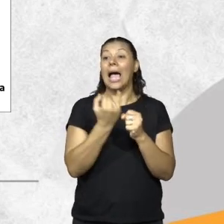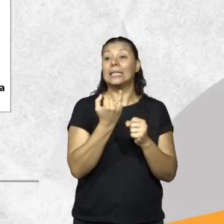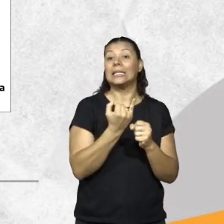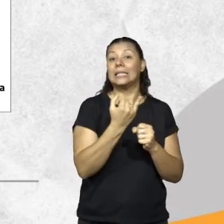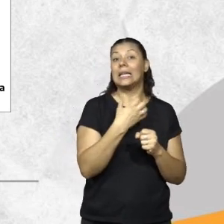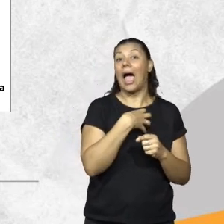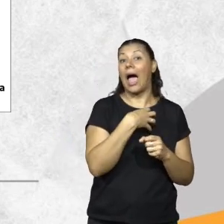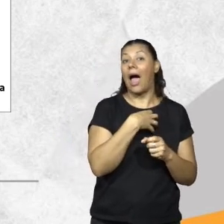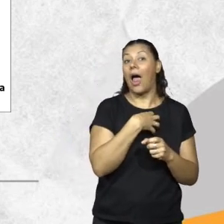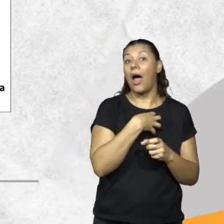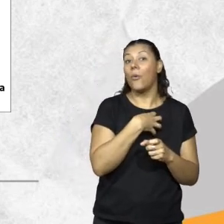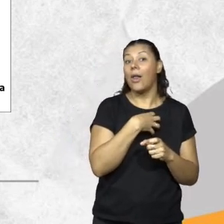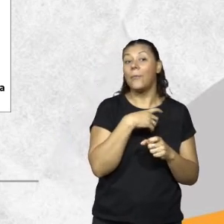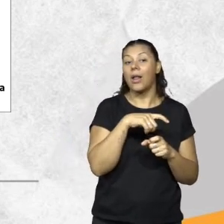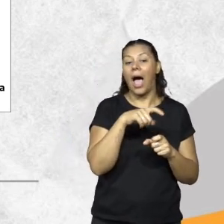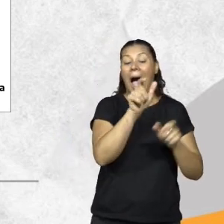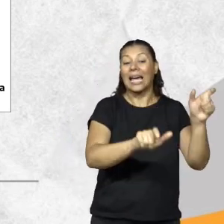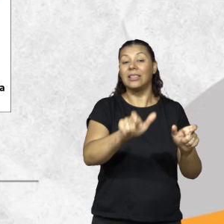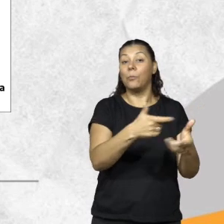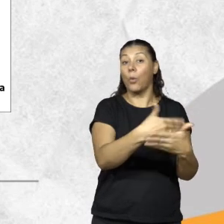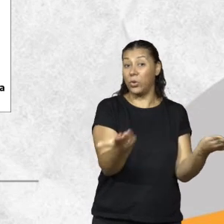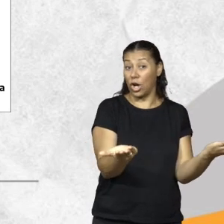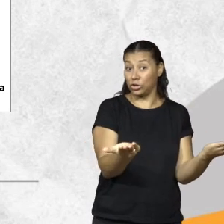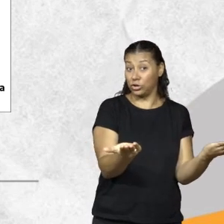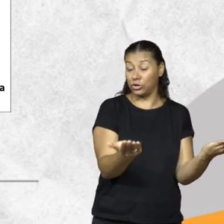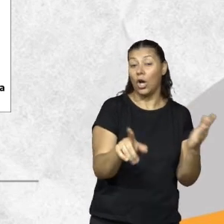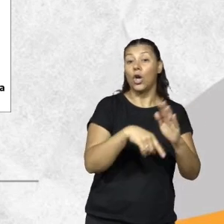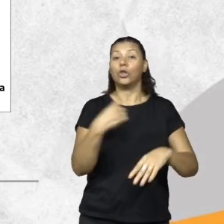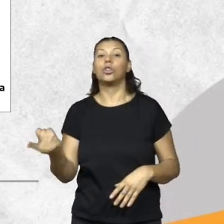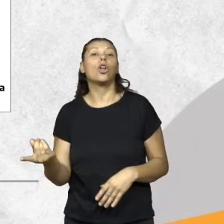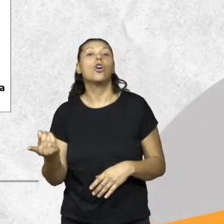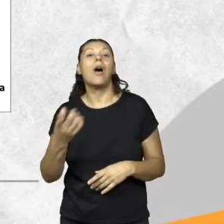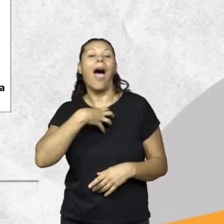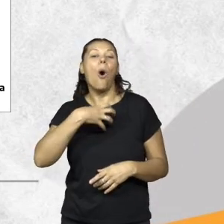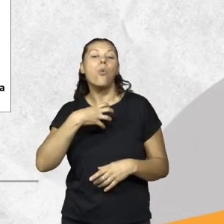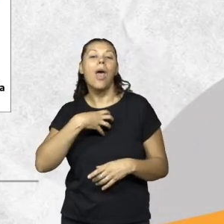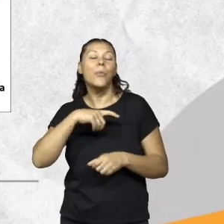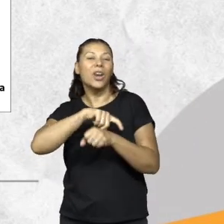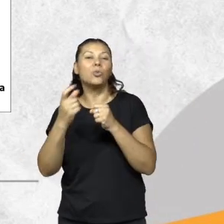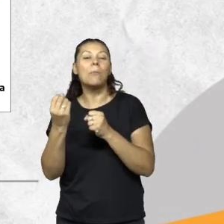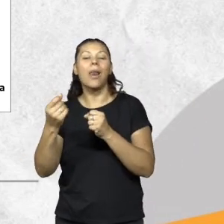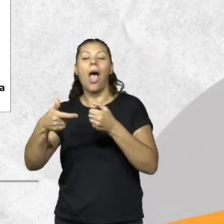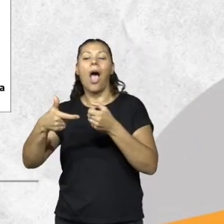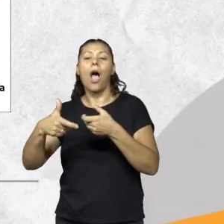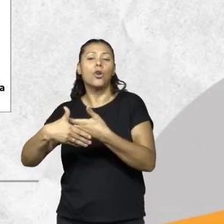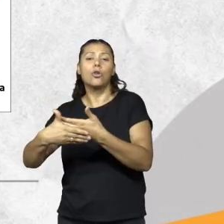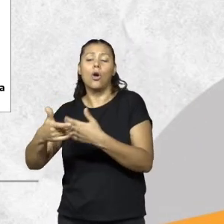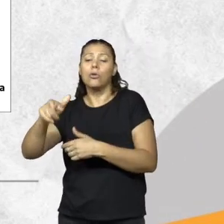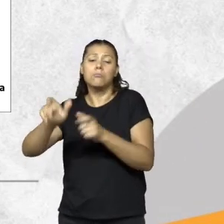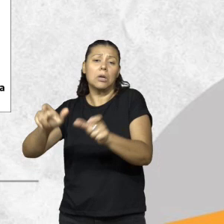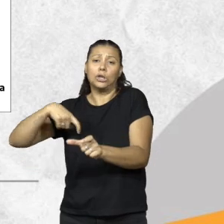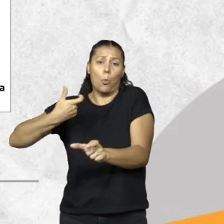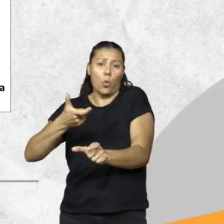digamos a nivel provincial y municipal, pero hay un aula que abrimos para la comunidad, porque acá es muy importante que la comunidad